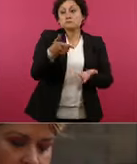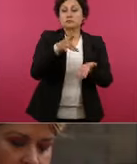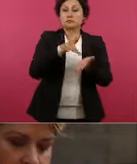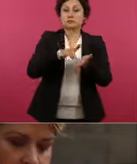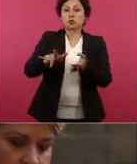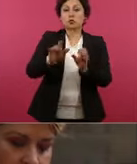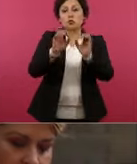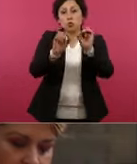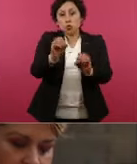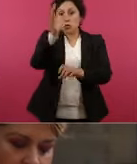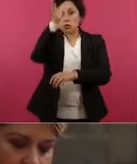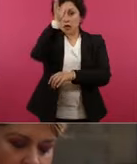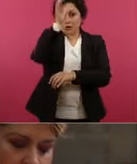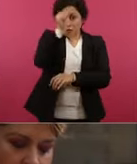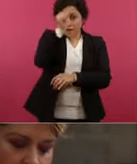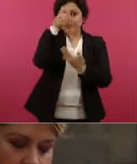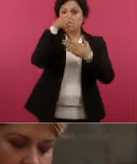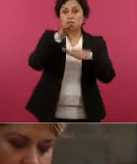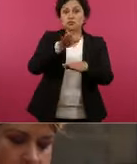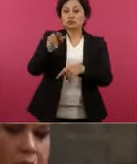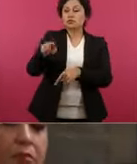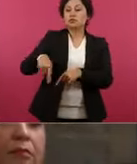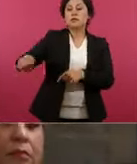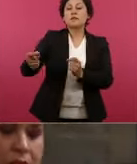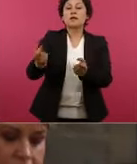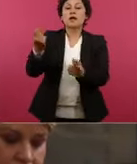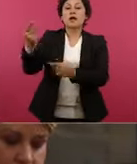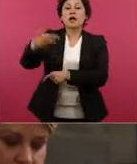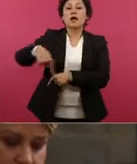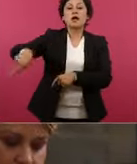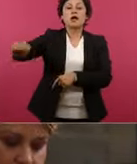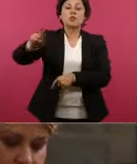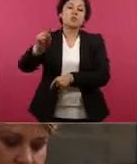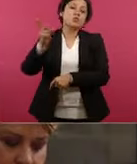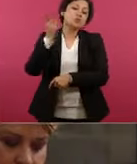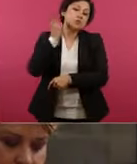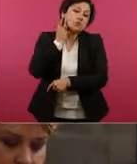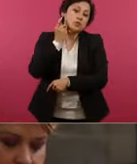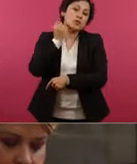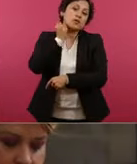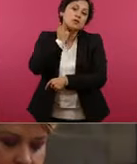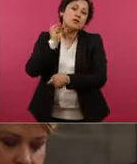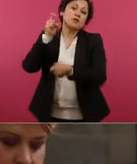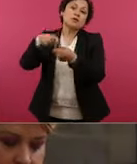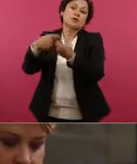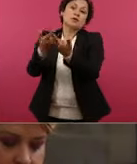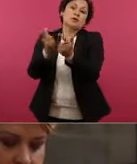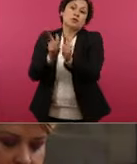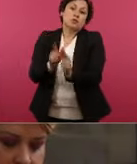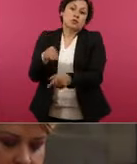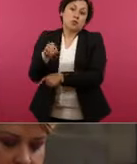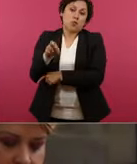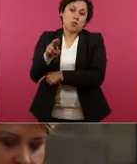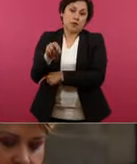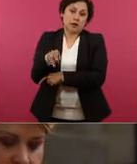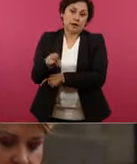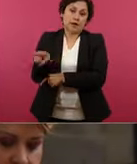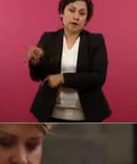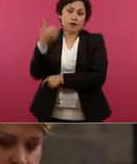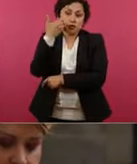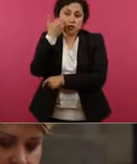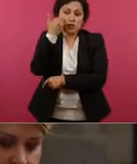la propuesta de algunos legisladores de Morena de bajarle, recortarle al